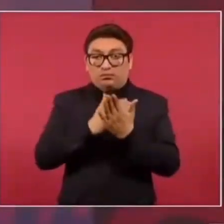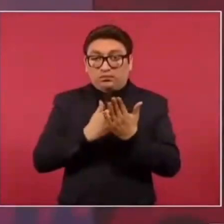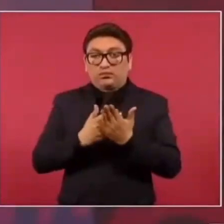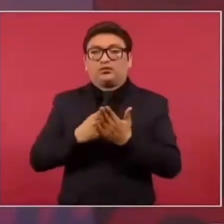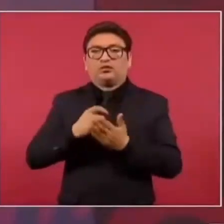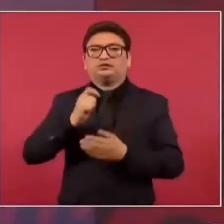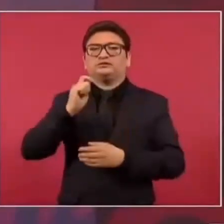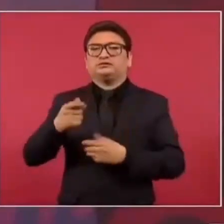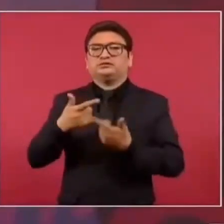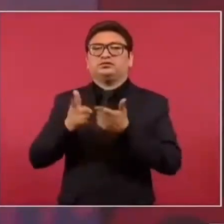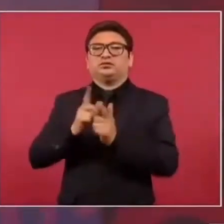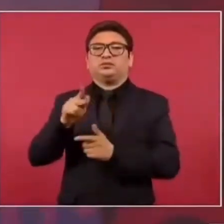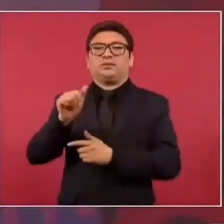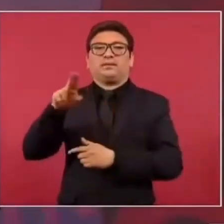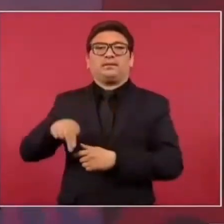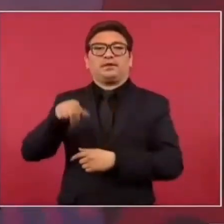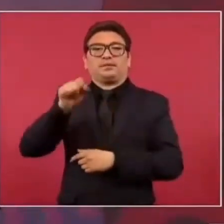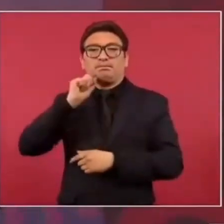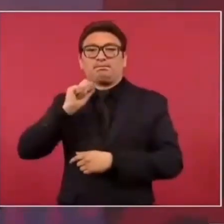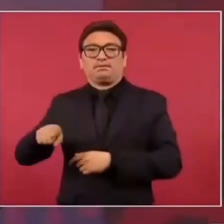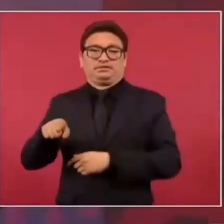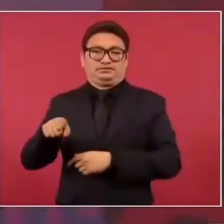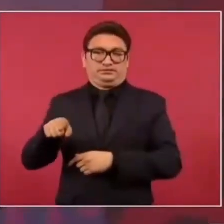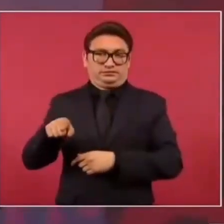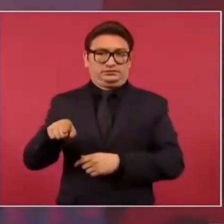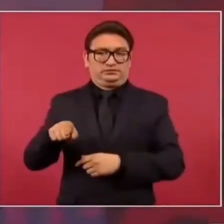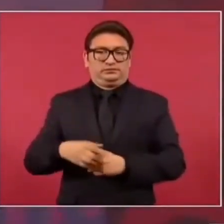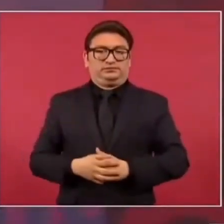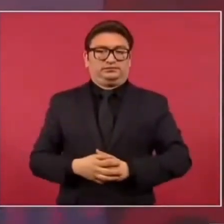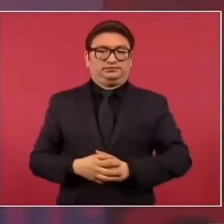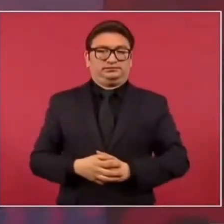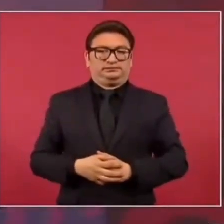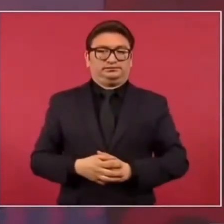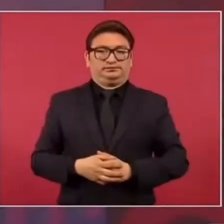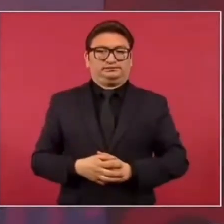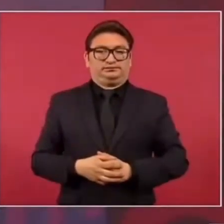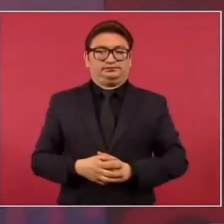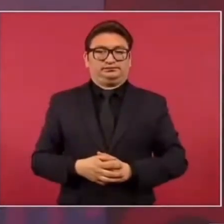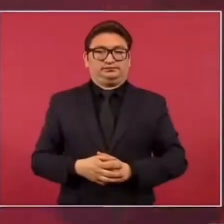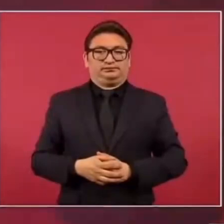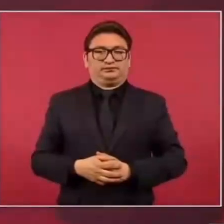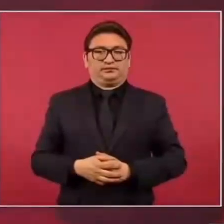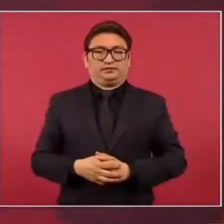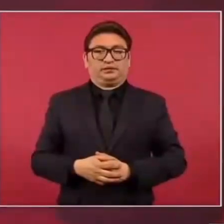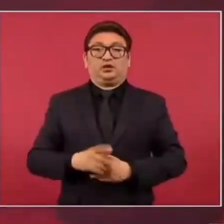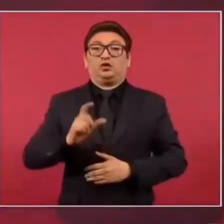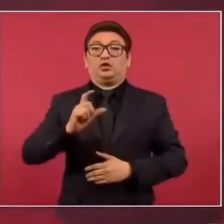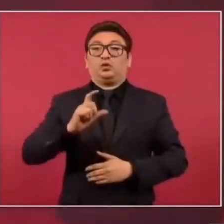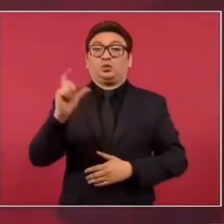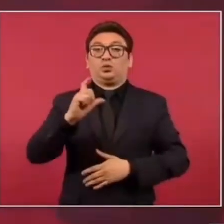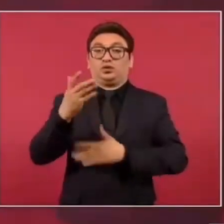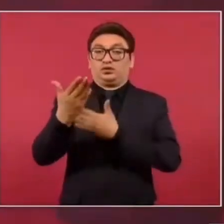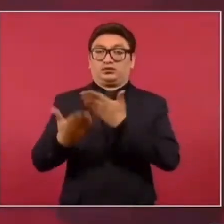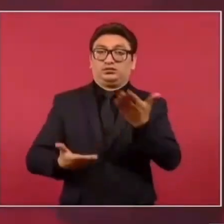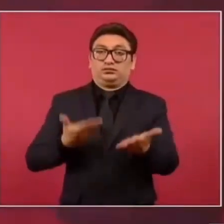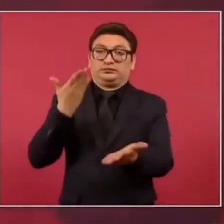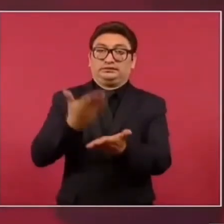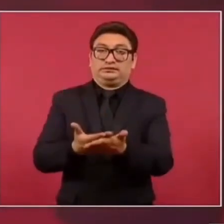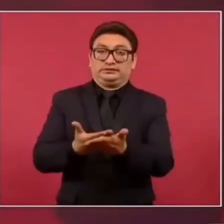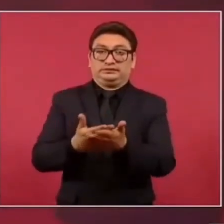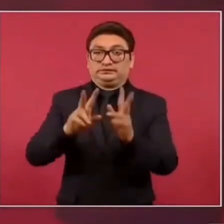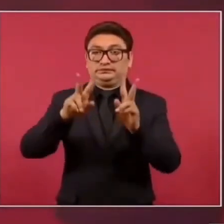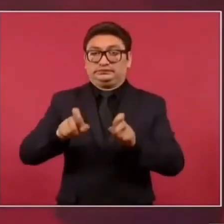del PAN. Entonces, Cuando se plantea la reforma energética,